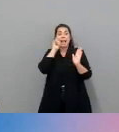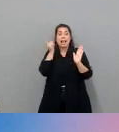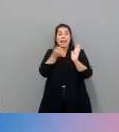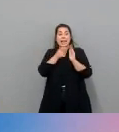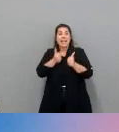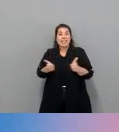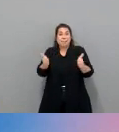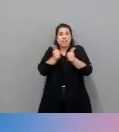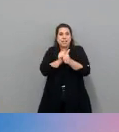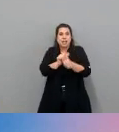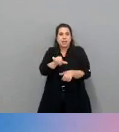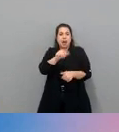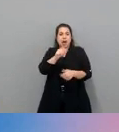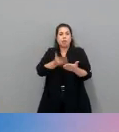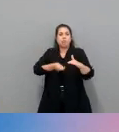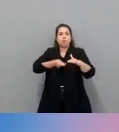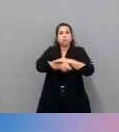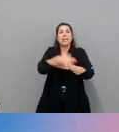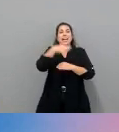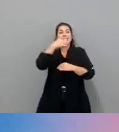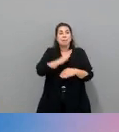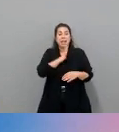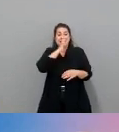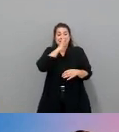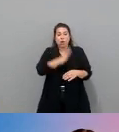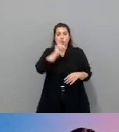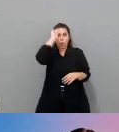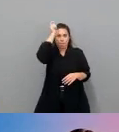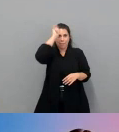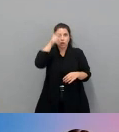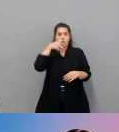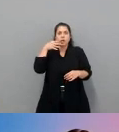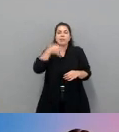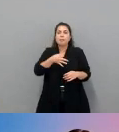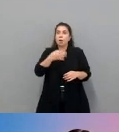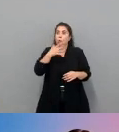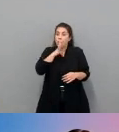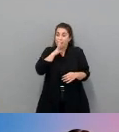estar empadronados al menos 5 años, de los cuales 2 deben ser